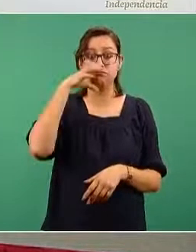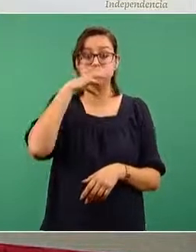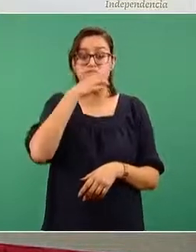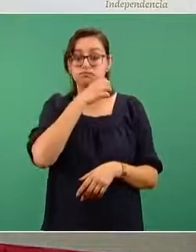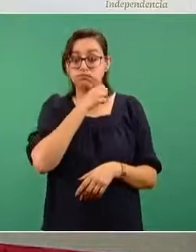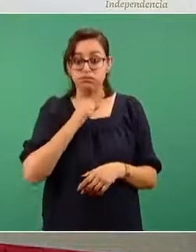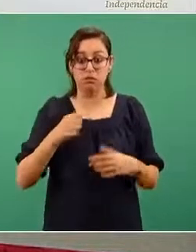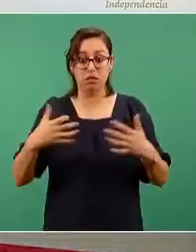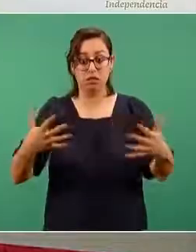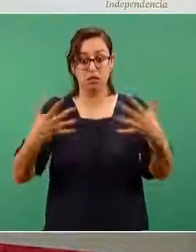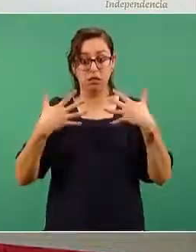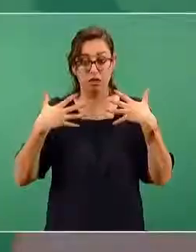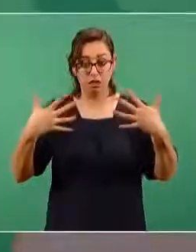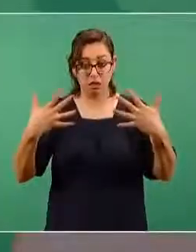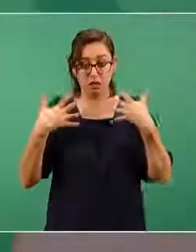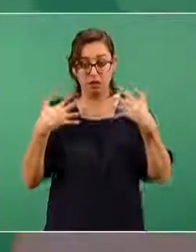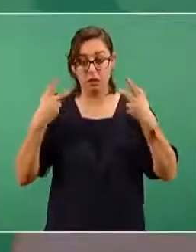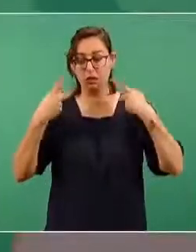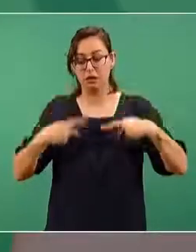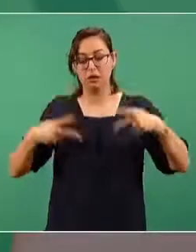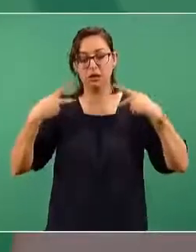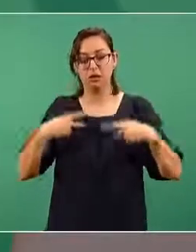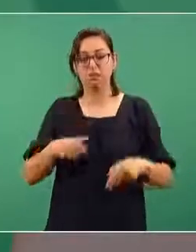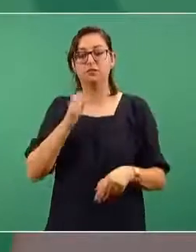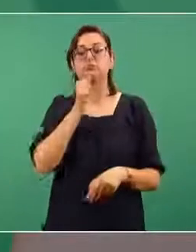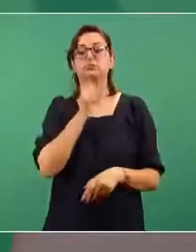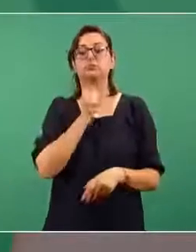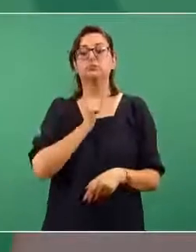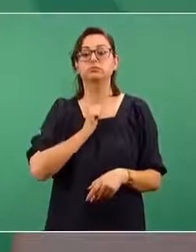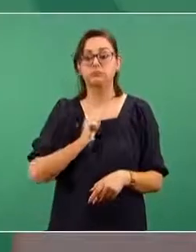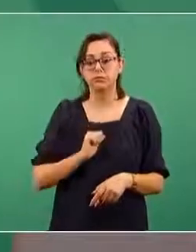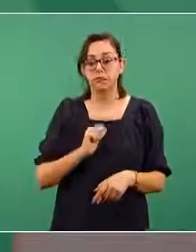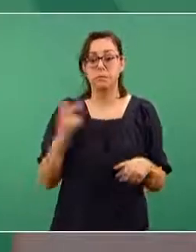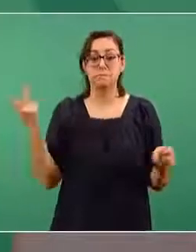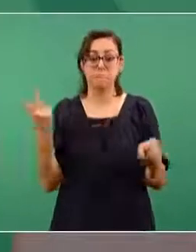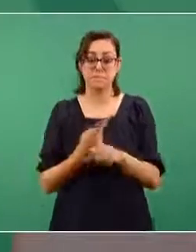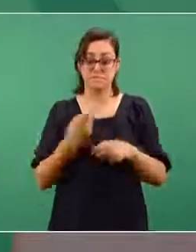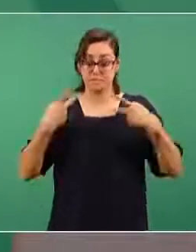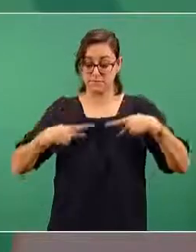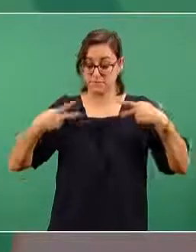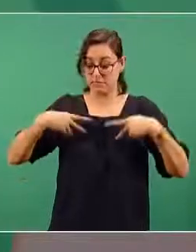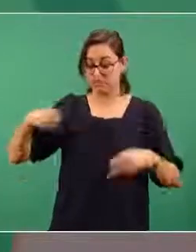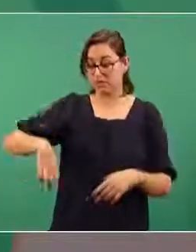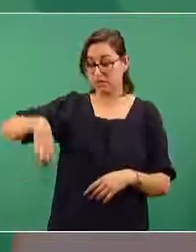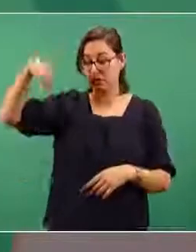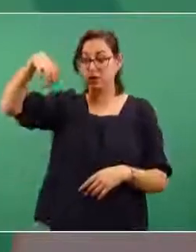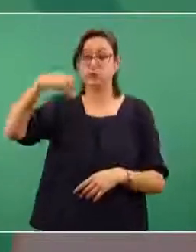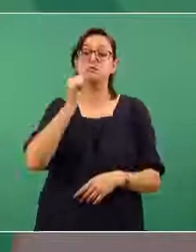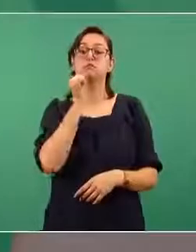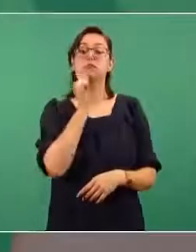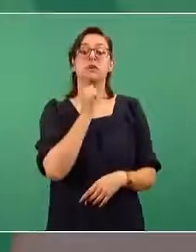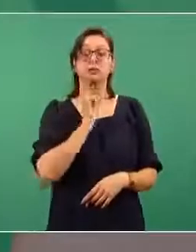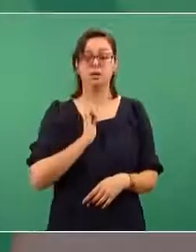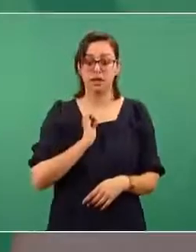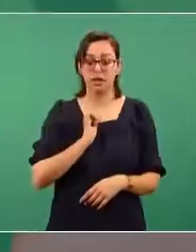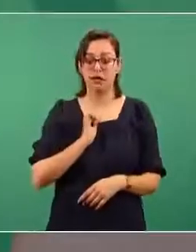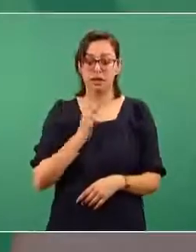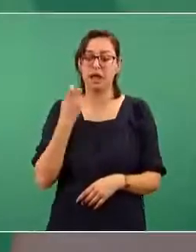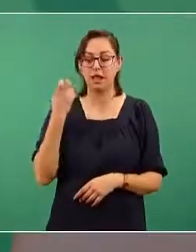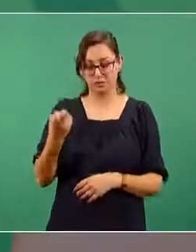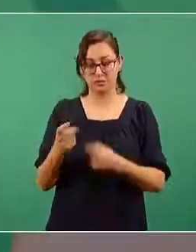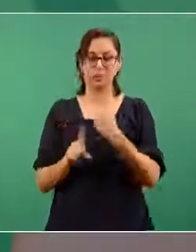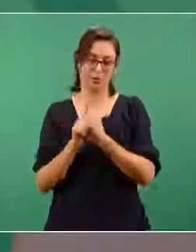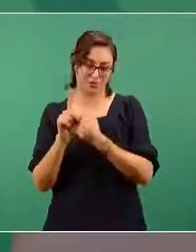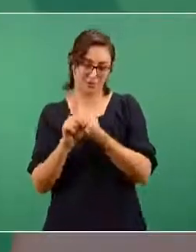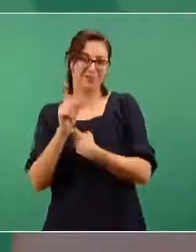haya deshidratación de las personas. Las personas adultas mayores son más susceptibles a deshidratarse y hay que evitar que